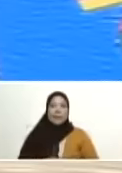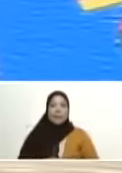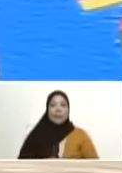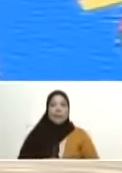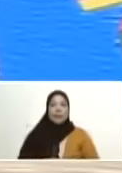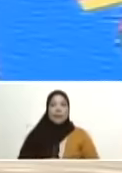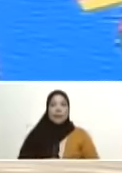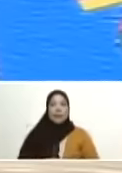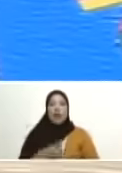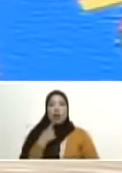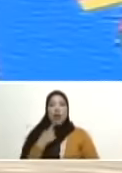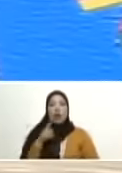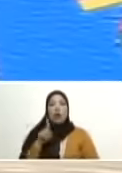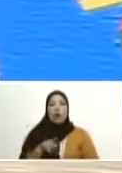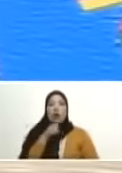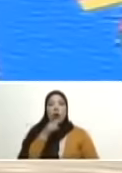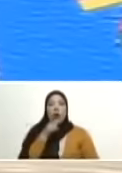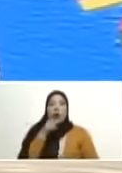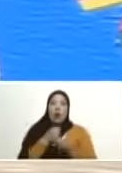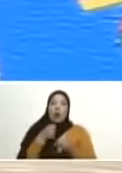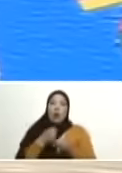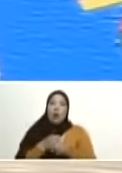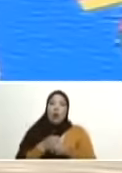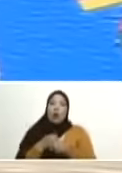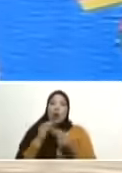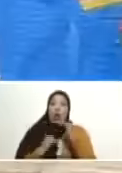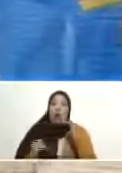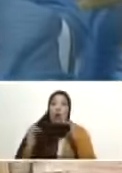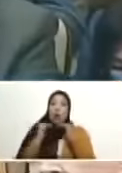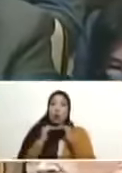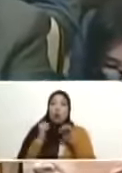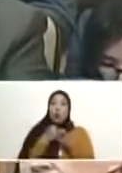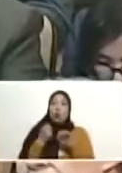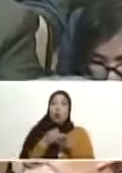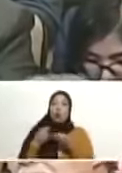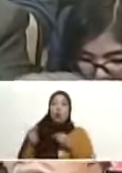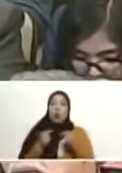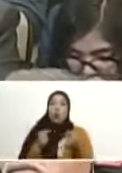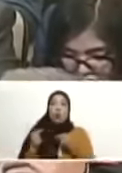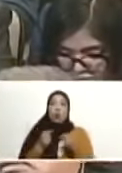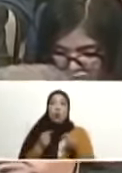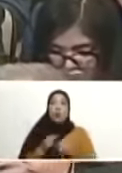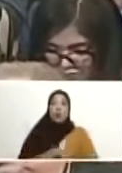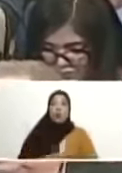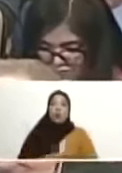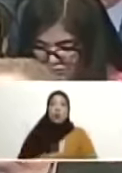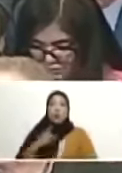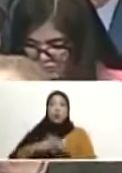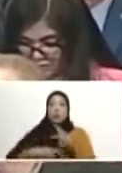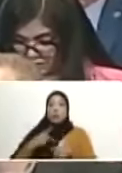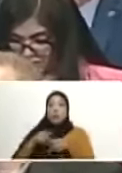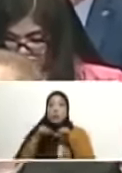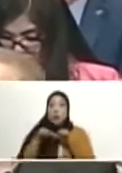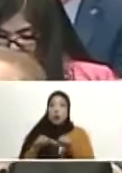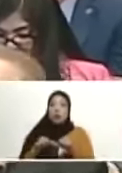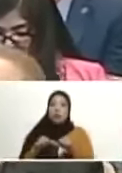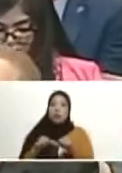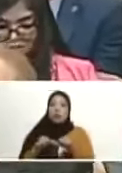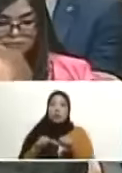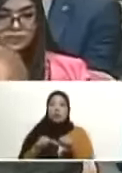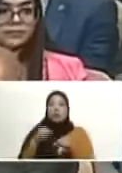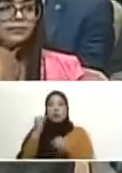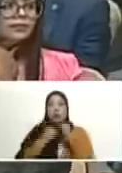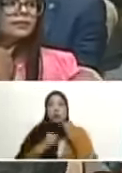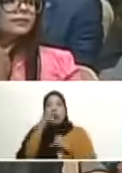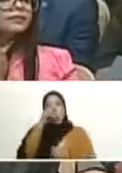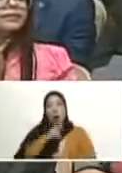Y nos dice, de manera unilateral, que el proceso continuará por un último